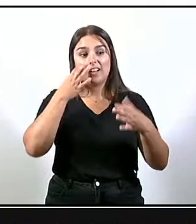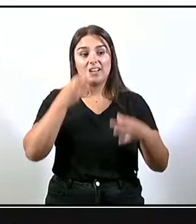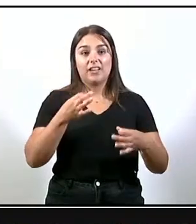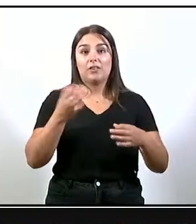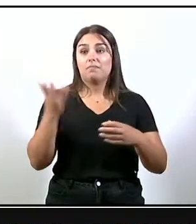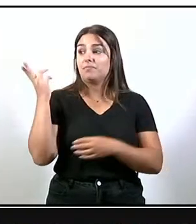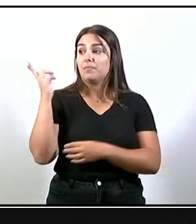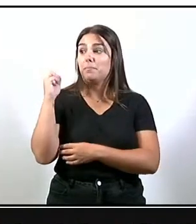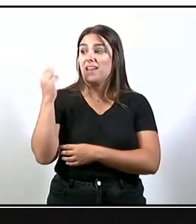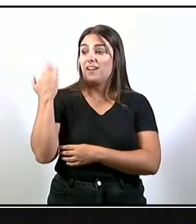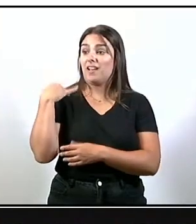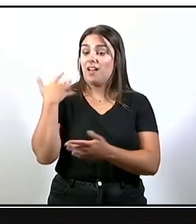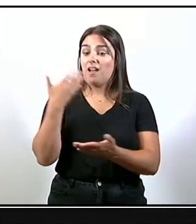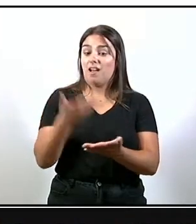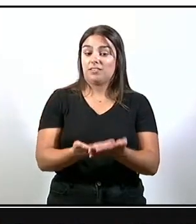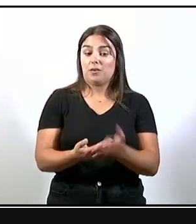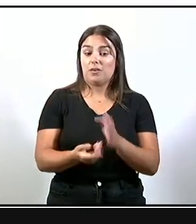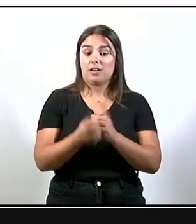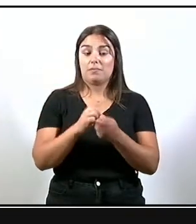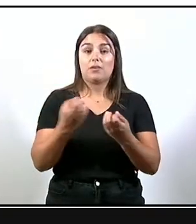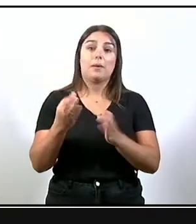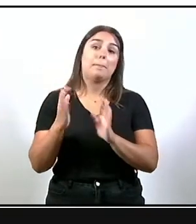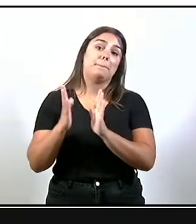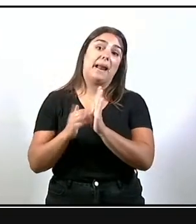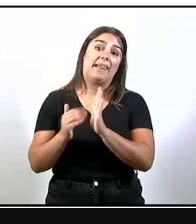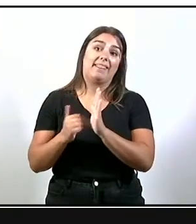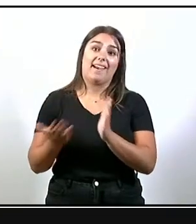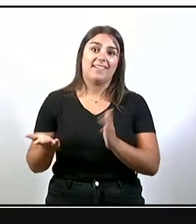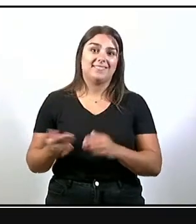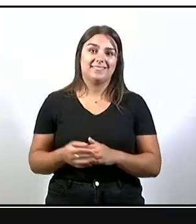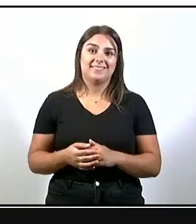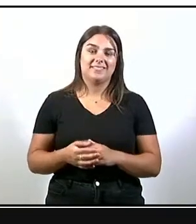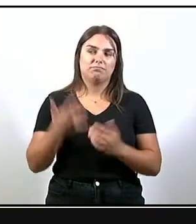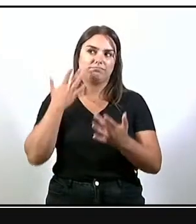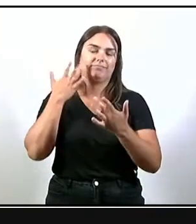acá? Valencia es lo que ha cambiado.